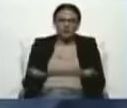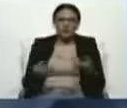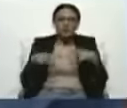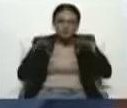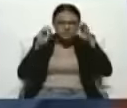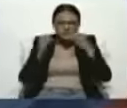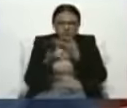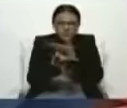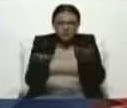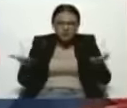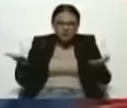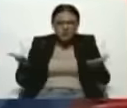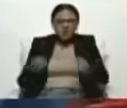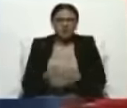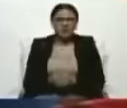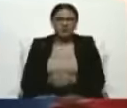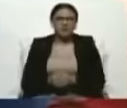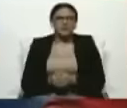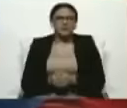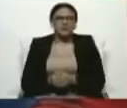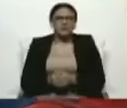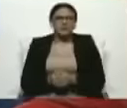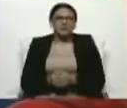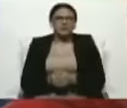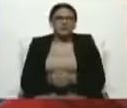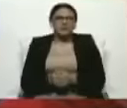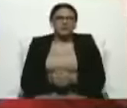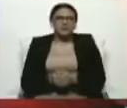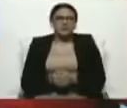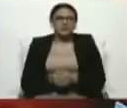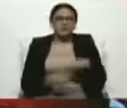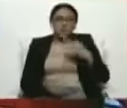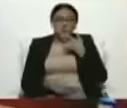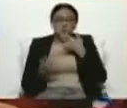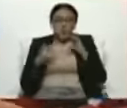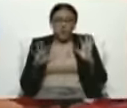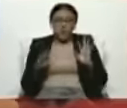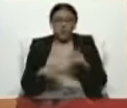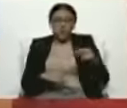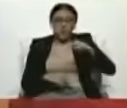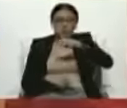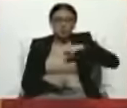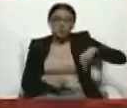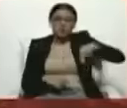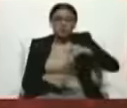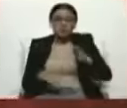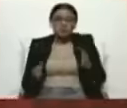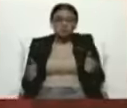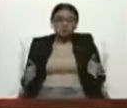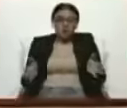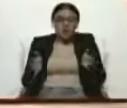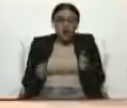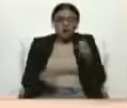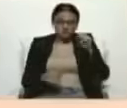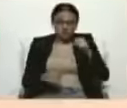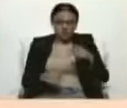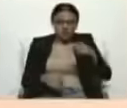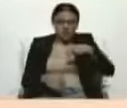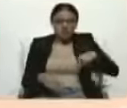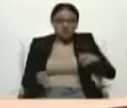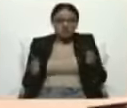Me explico. Nosotros nunca hemos ganado Chacao, ¿verdad? Nunca. ¿Pero nosotros vamos a abandonar